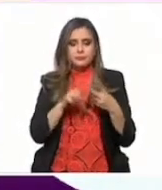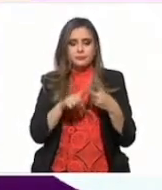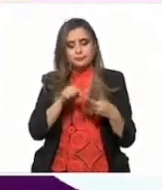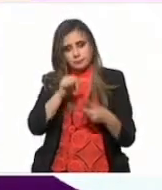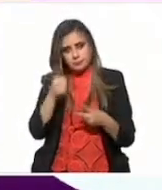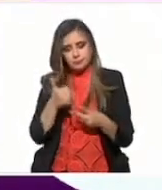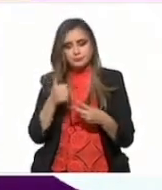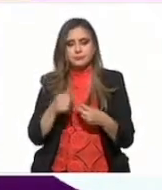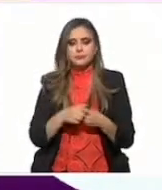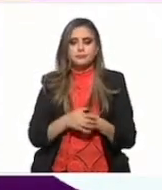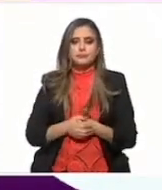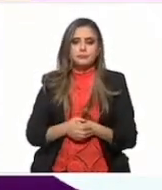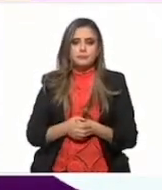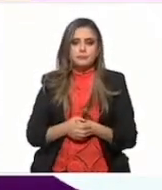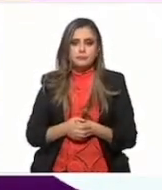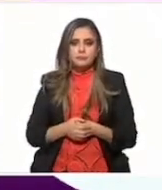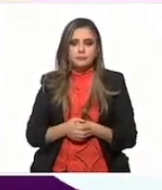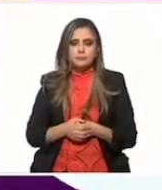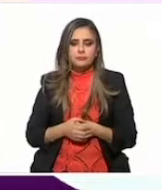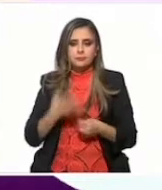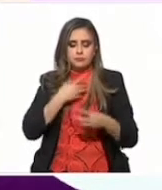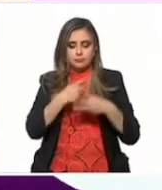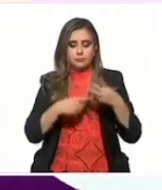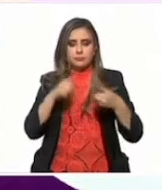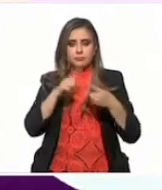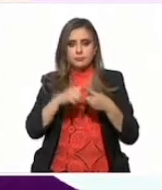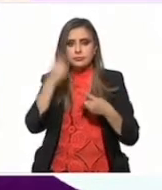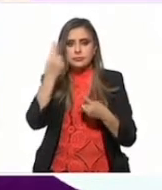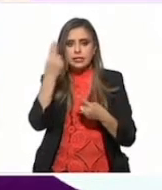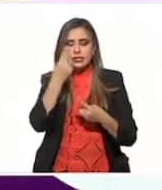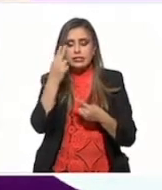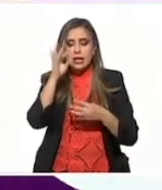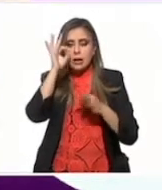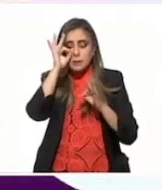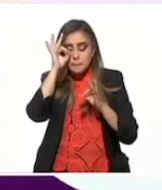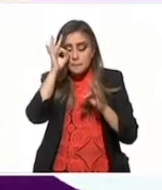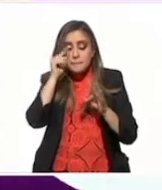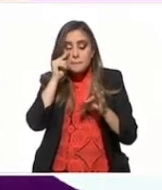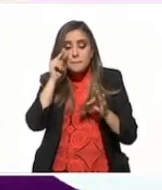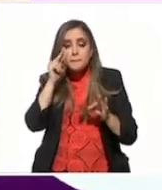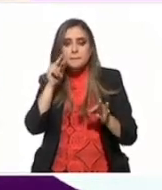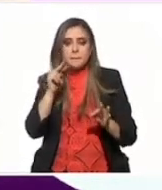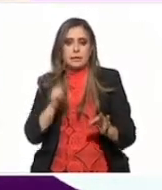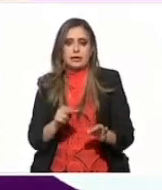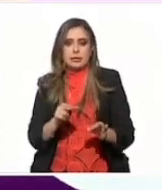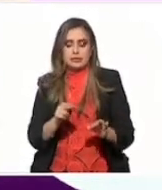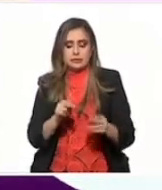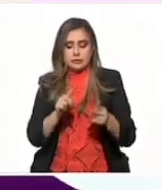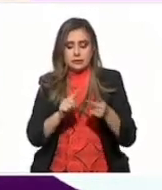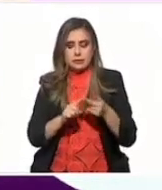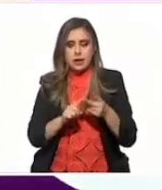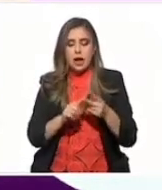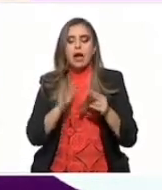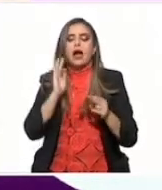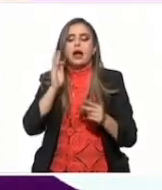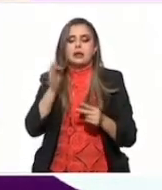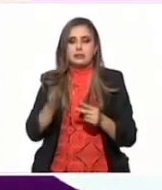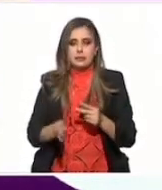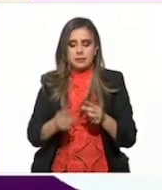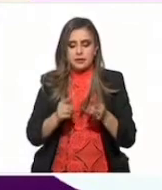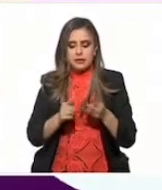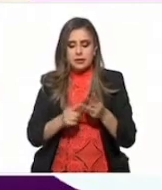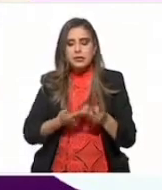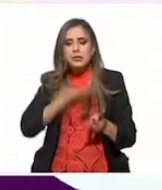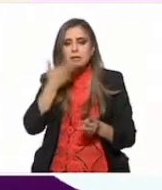mediante un proceso triple de visualizar luego afirmar y familiarizar